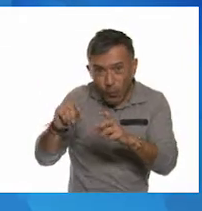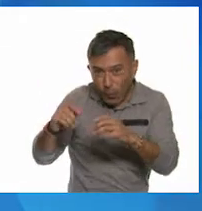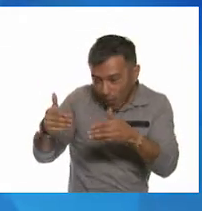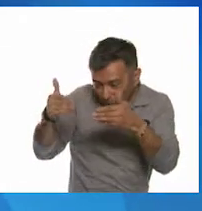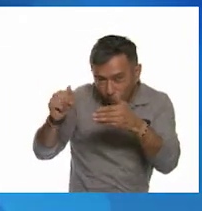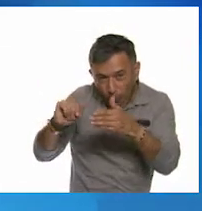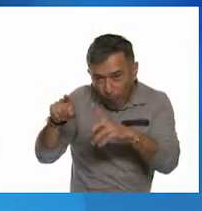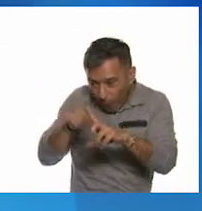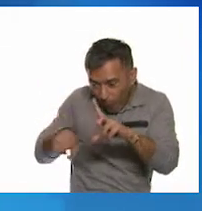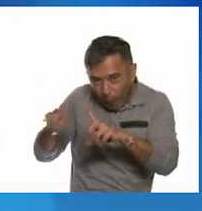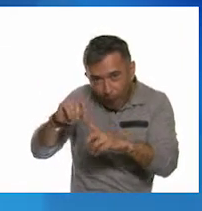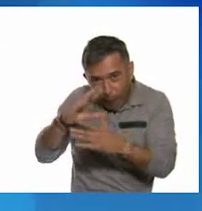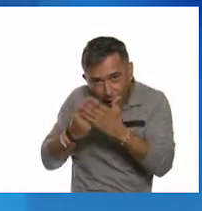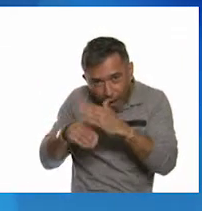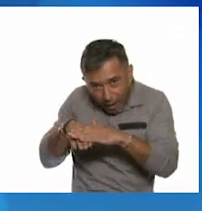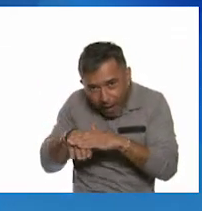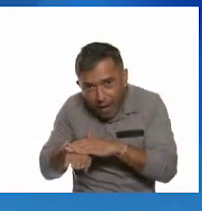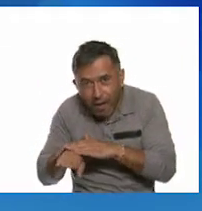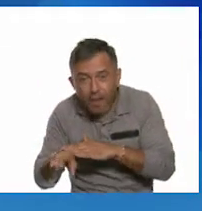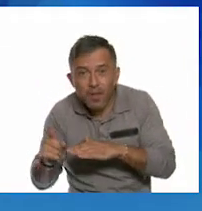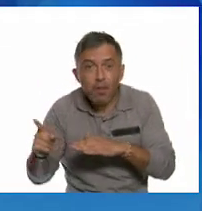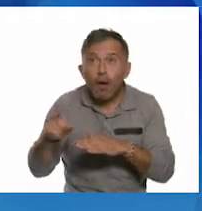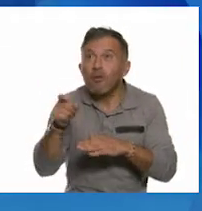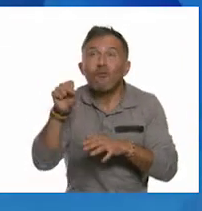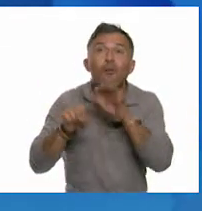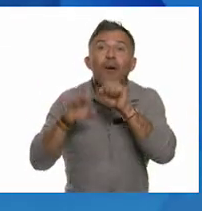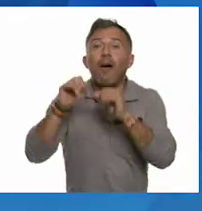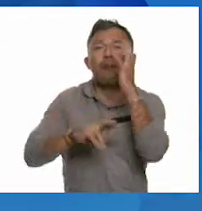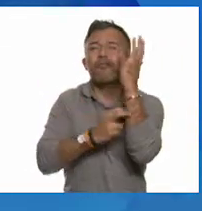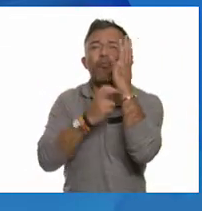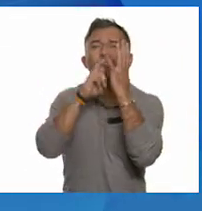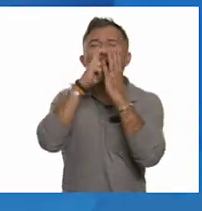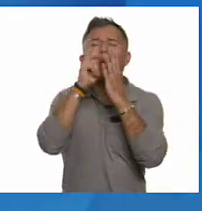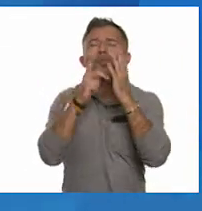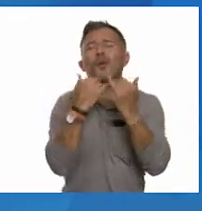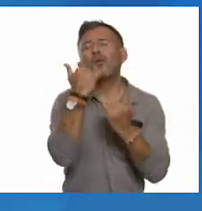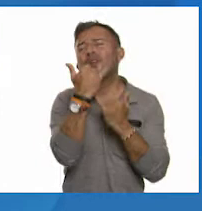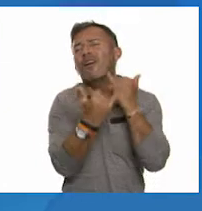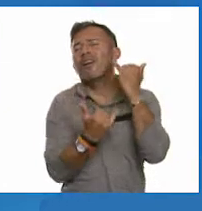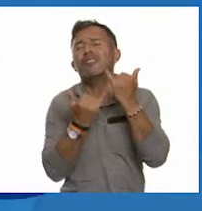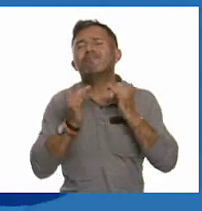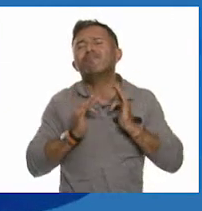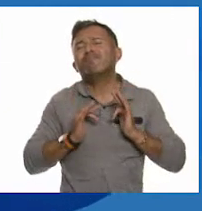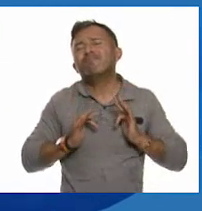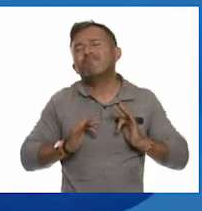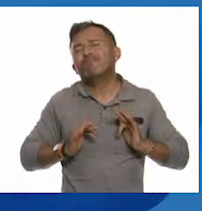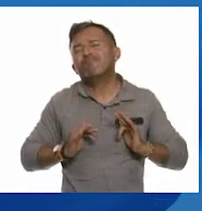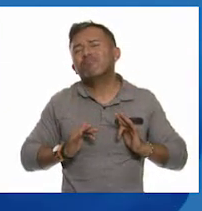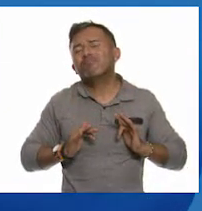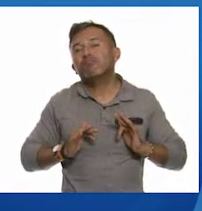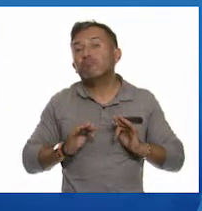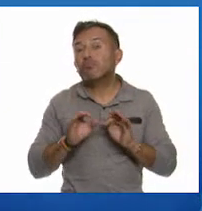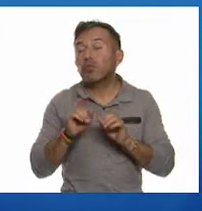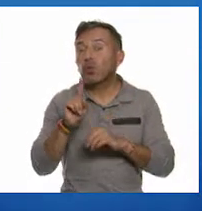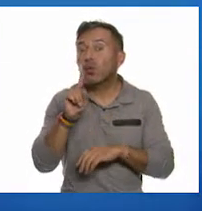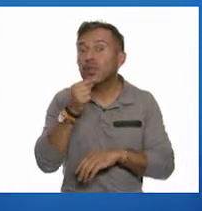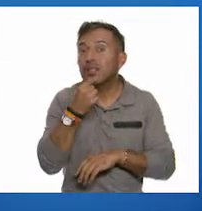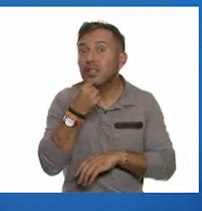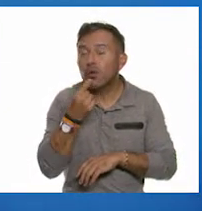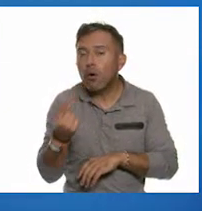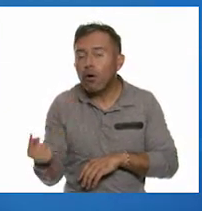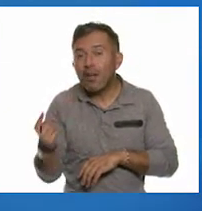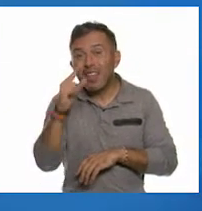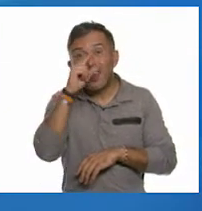muro, se habían subido a las ramas de los árboles y jugaban tranquilamente ahí. Solo un niño que no había